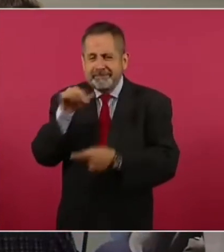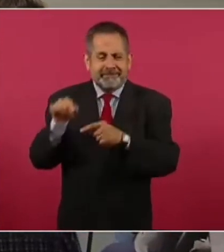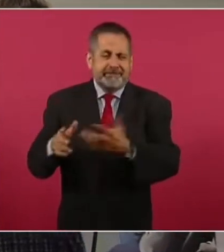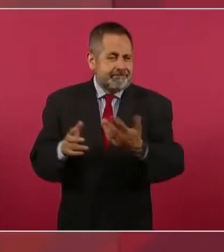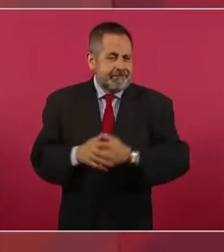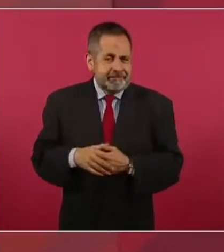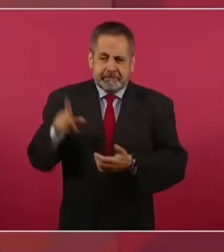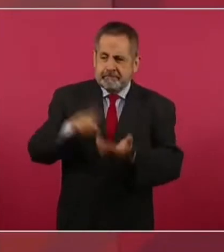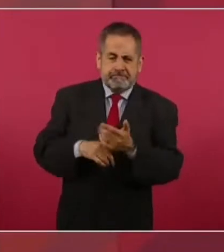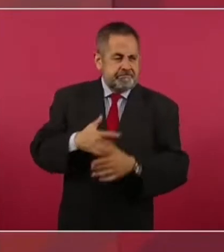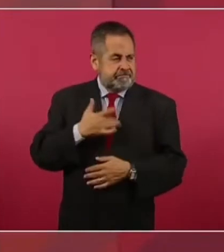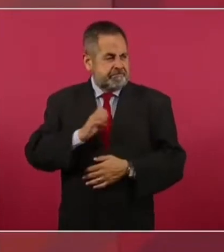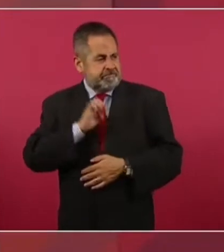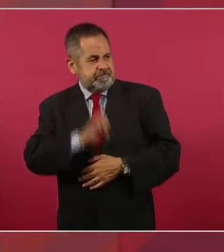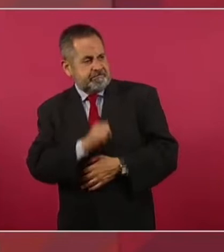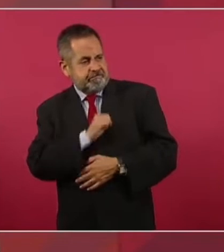no hay maldad,